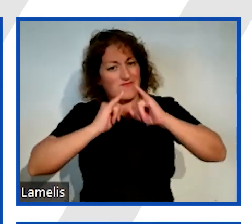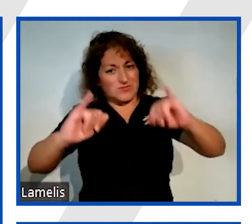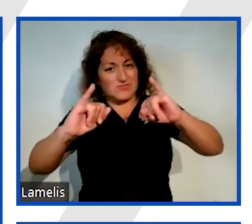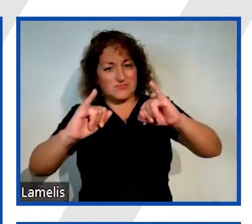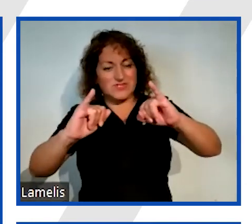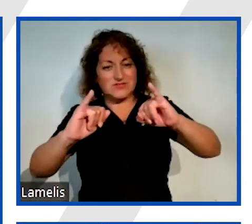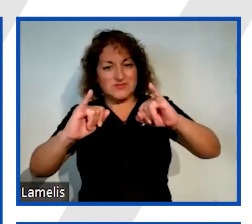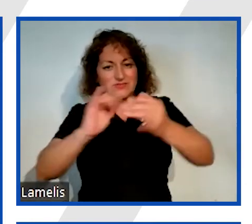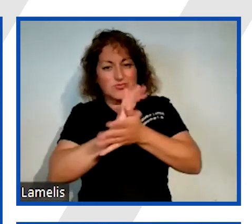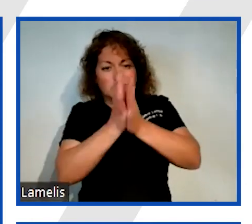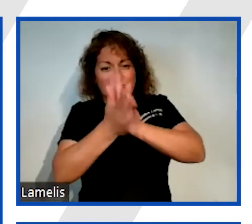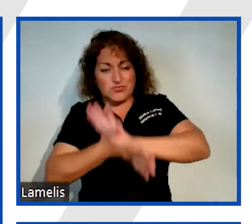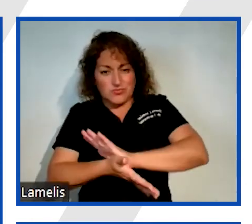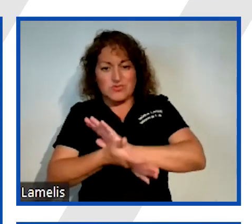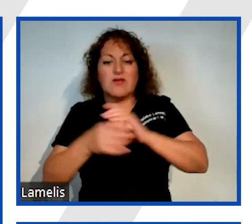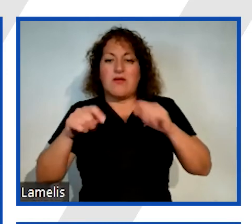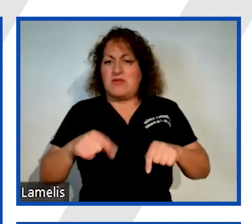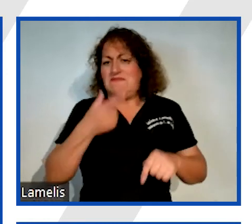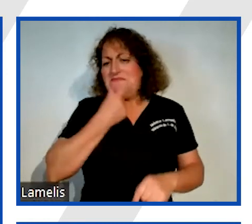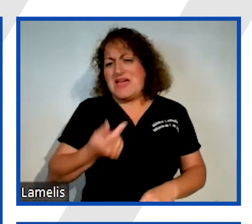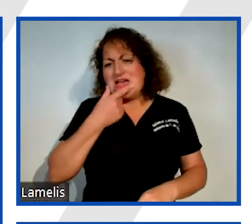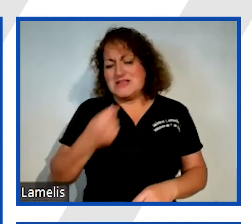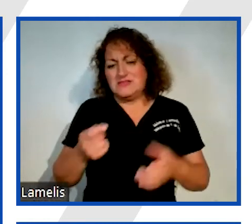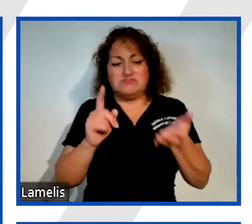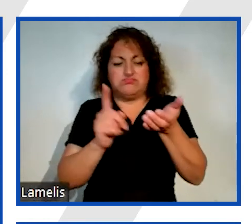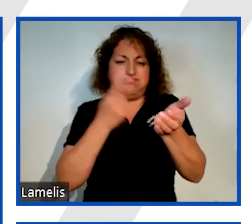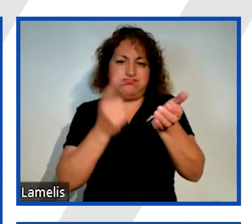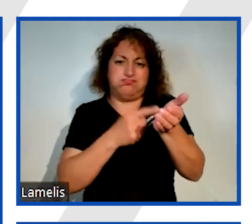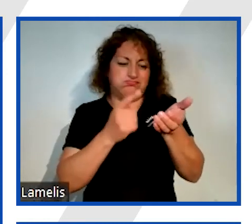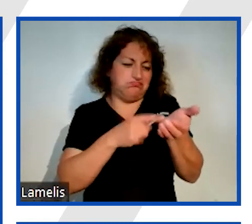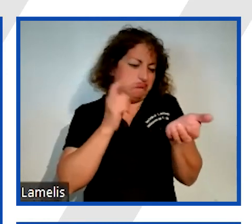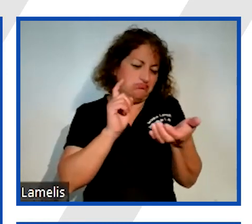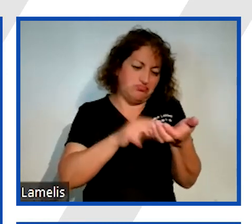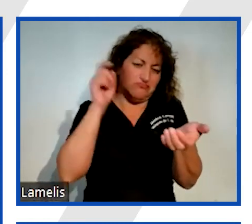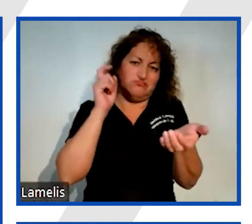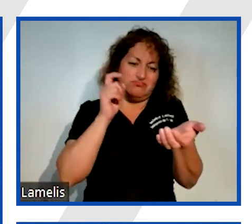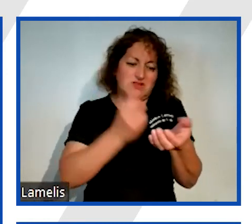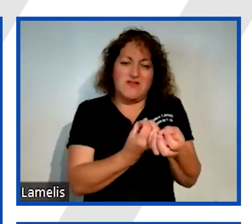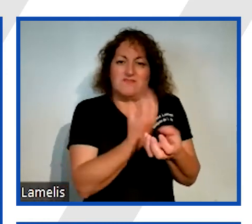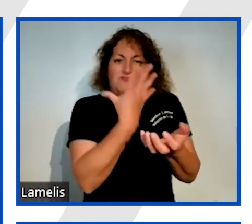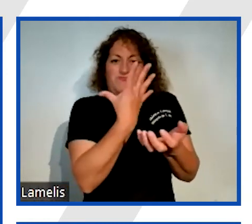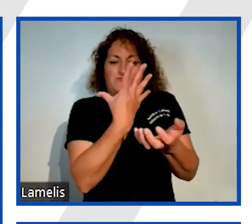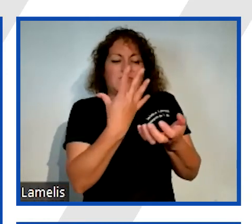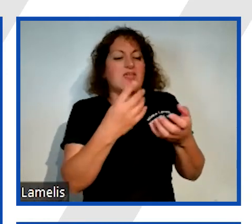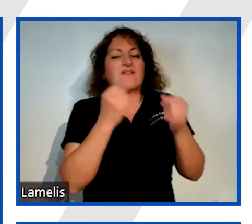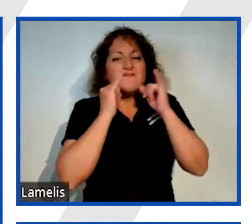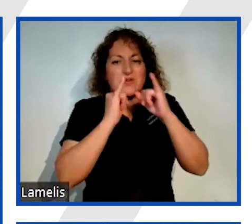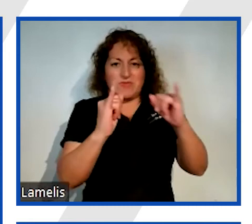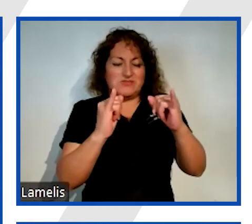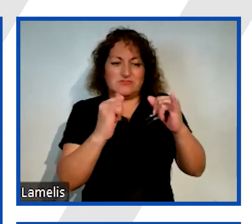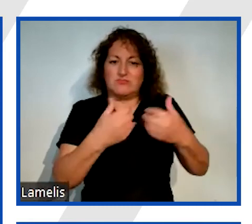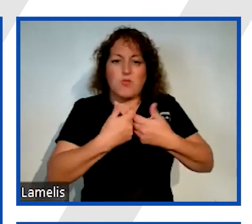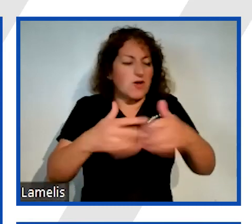al alcance de nuestro dedo en el teléfono el momento que nosotros queramos todos en cualquier momento en cualquier lugar